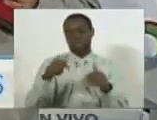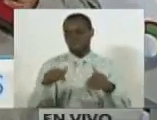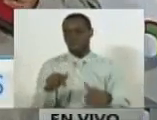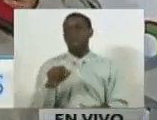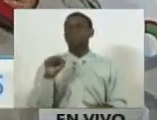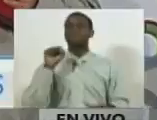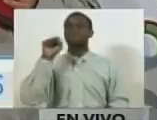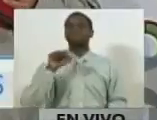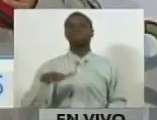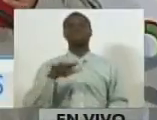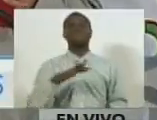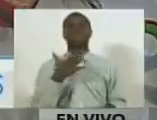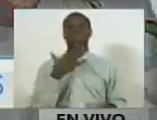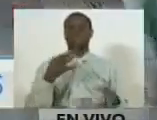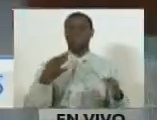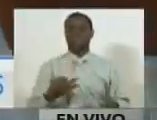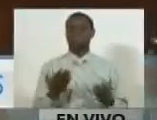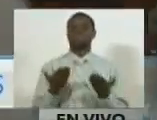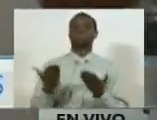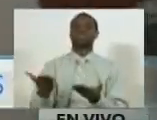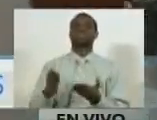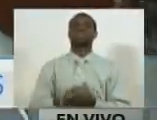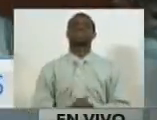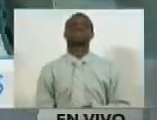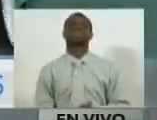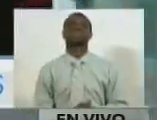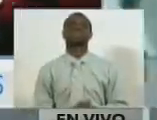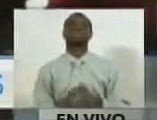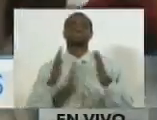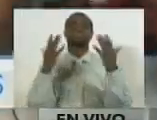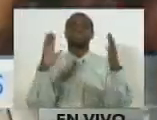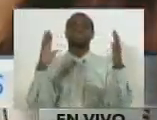patria verdadera. Te felicito. Gracias.